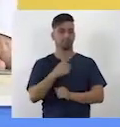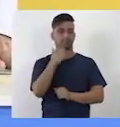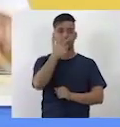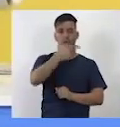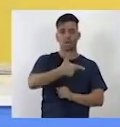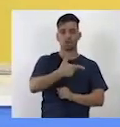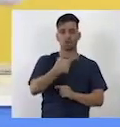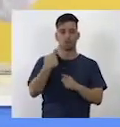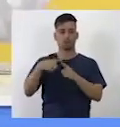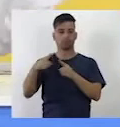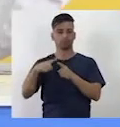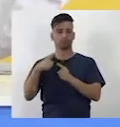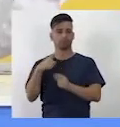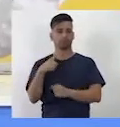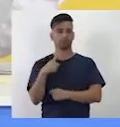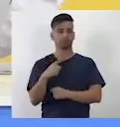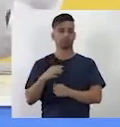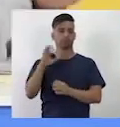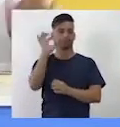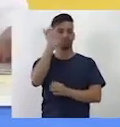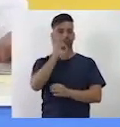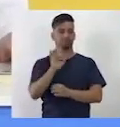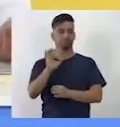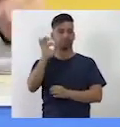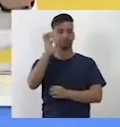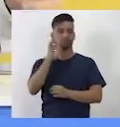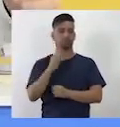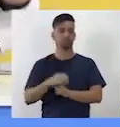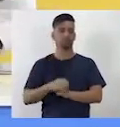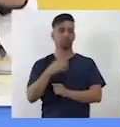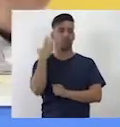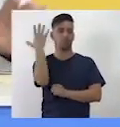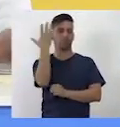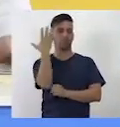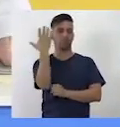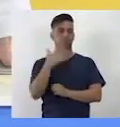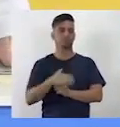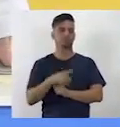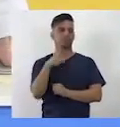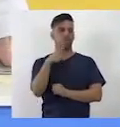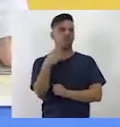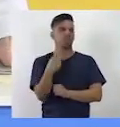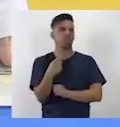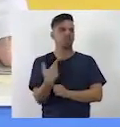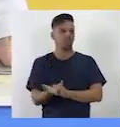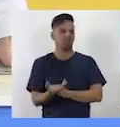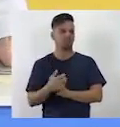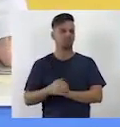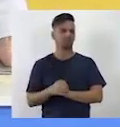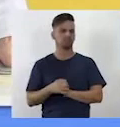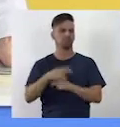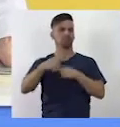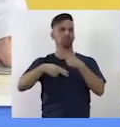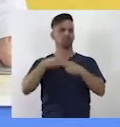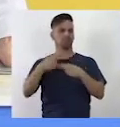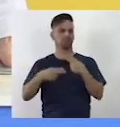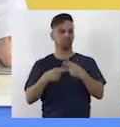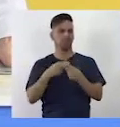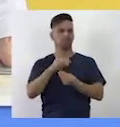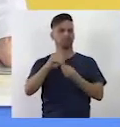y tengo de oxígeno y que hace falta para que se produzca la combustión de la